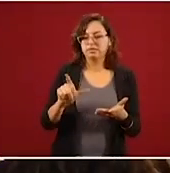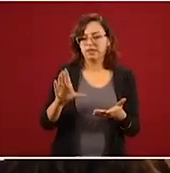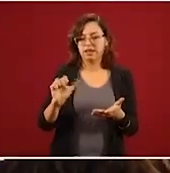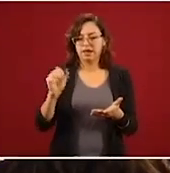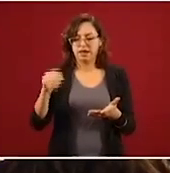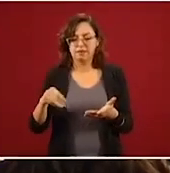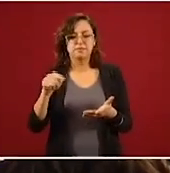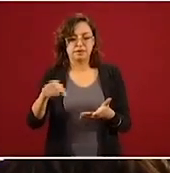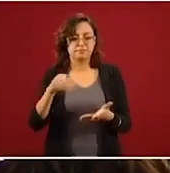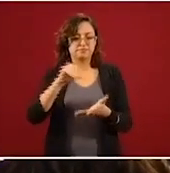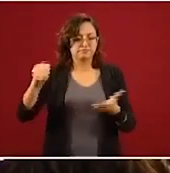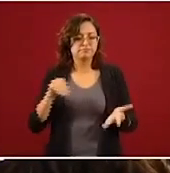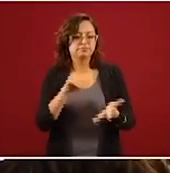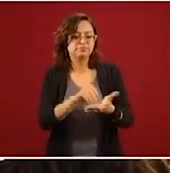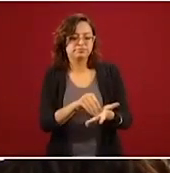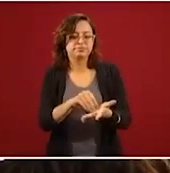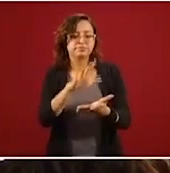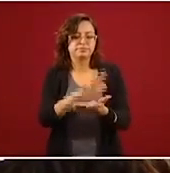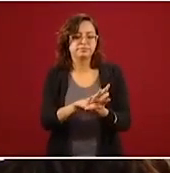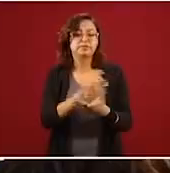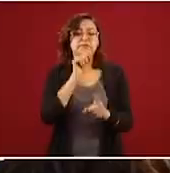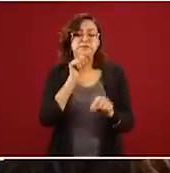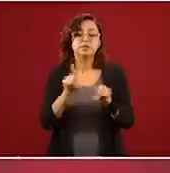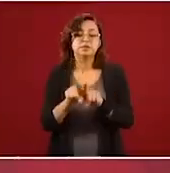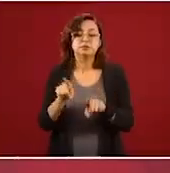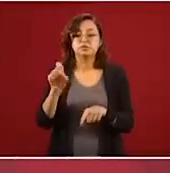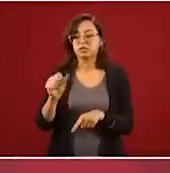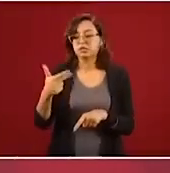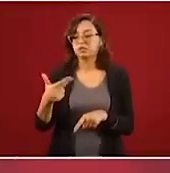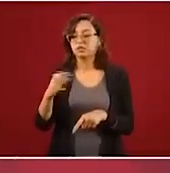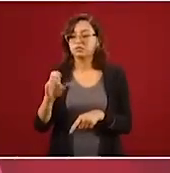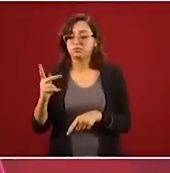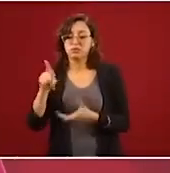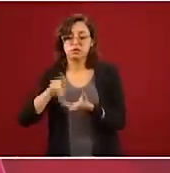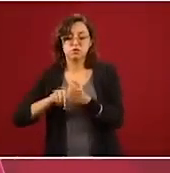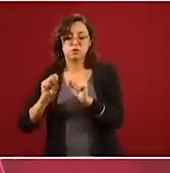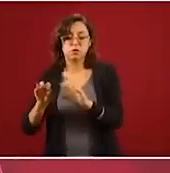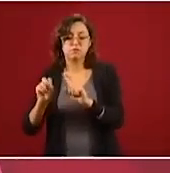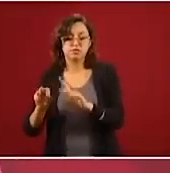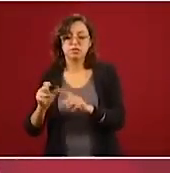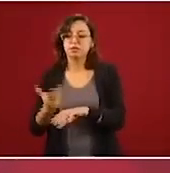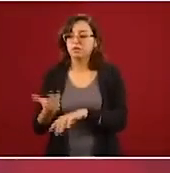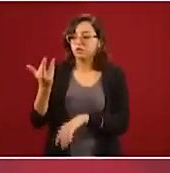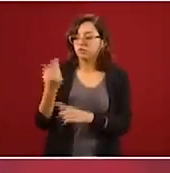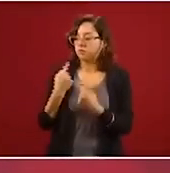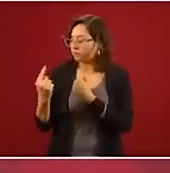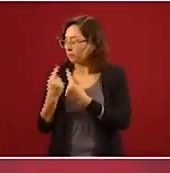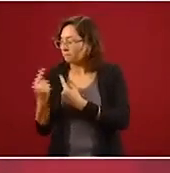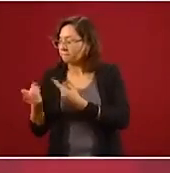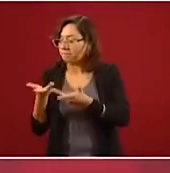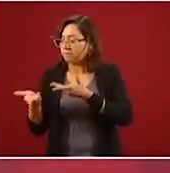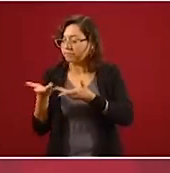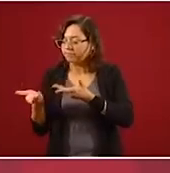Estamos trabajando de cerca con la Oficialía Mayor de Hacienda para garantizar efectivamente que se